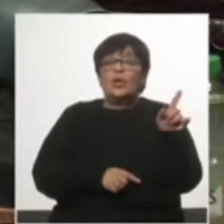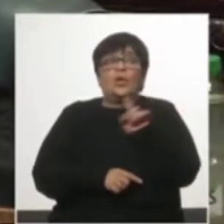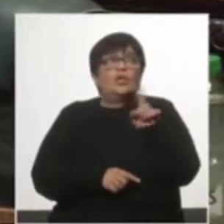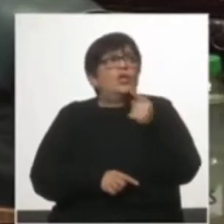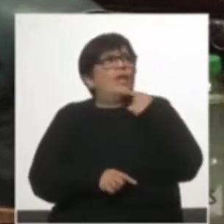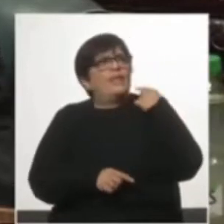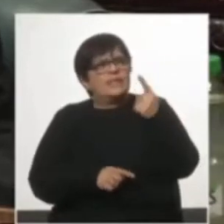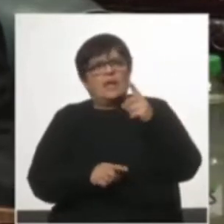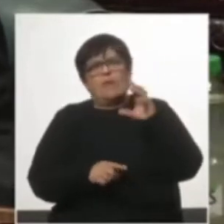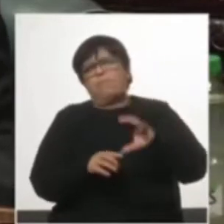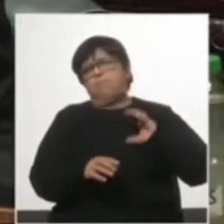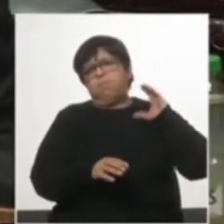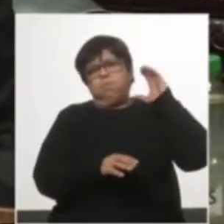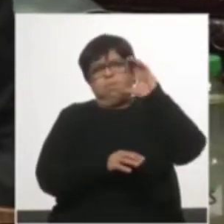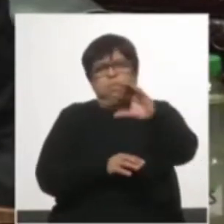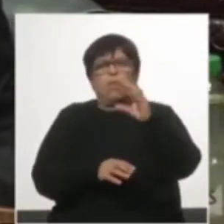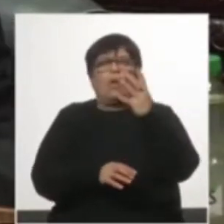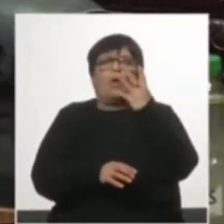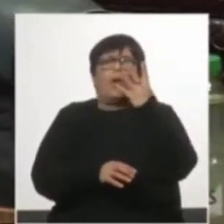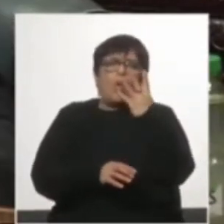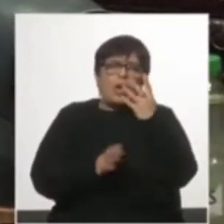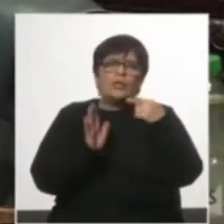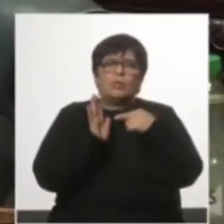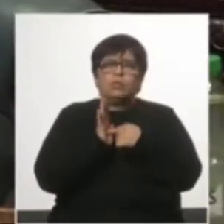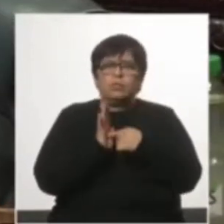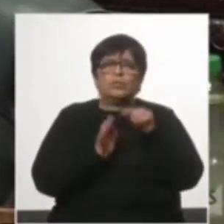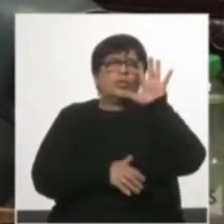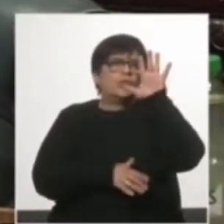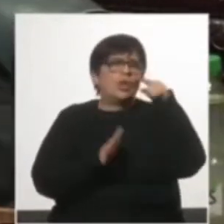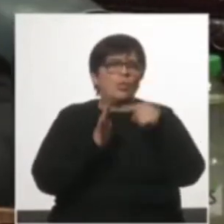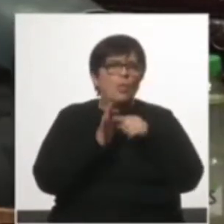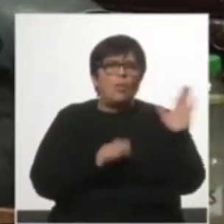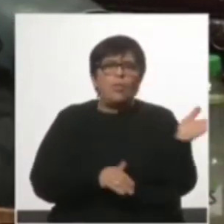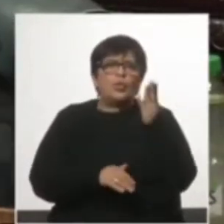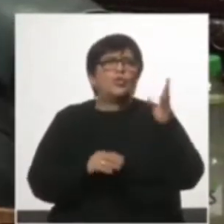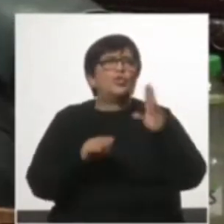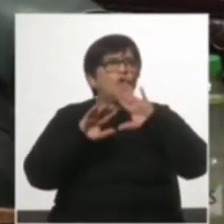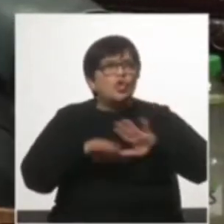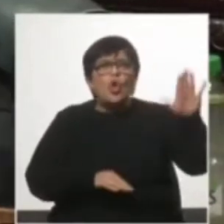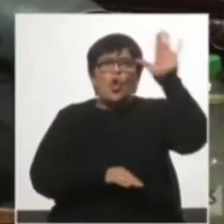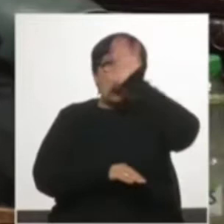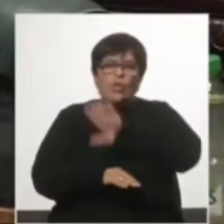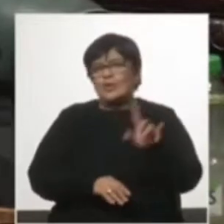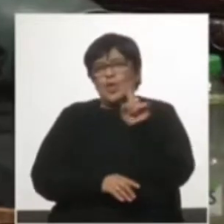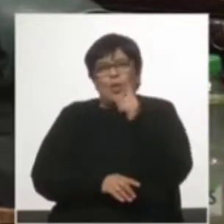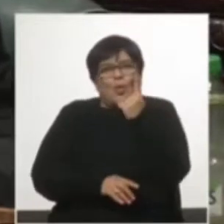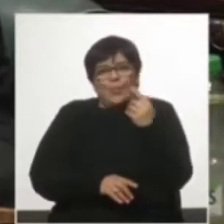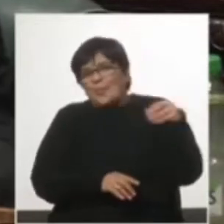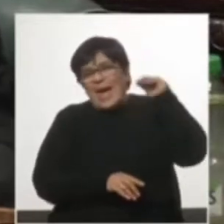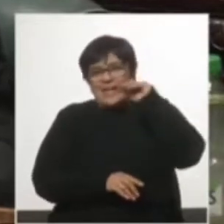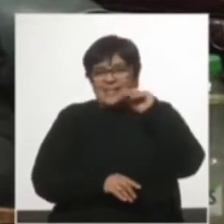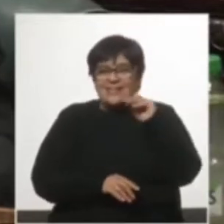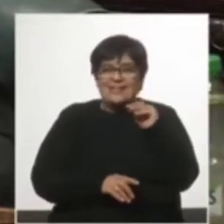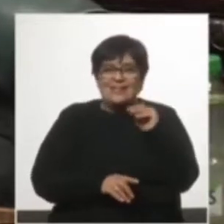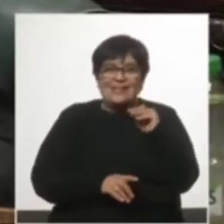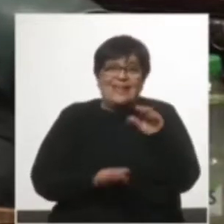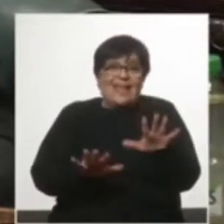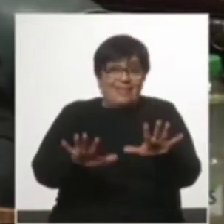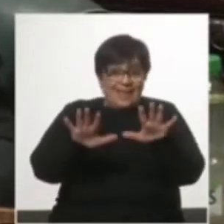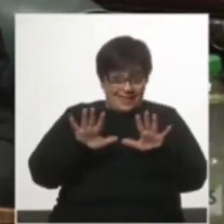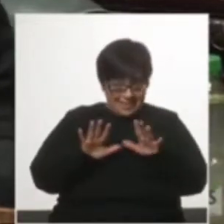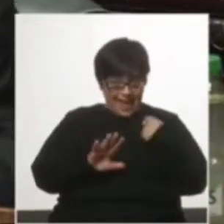que haber volcado 4 o 5 puntos del producto. No, era un punto. Y anticipar inversión por otro